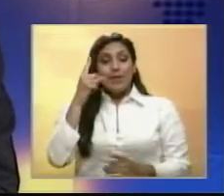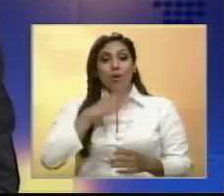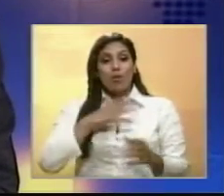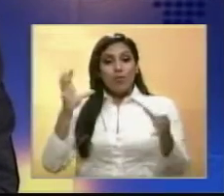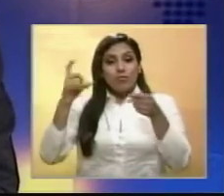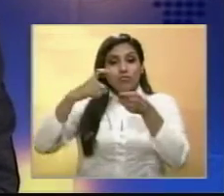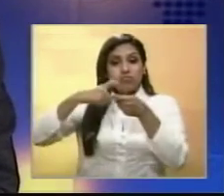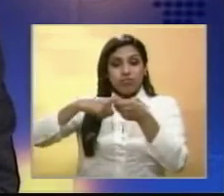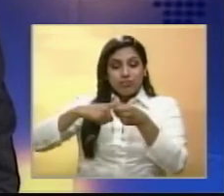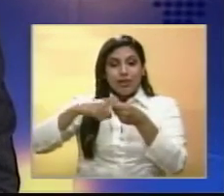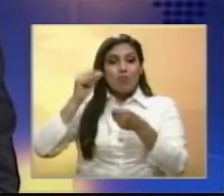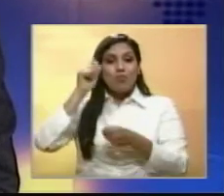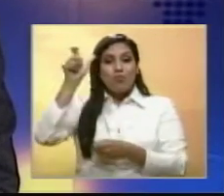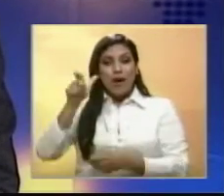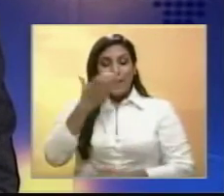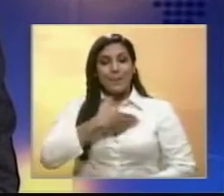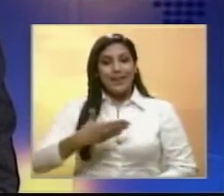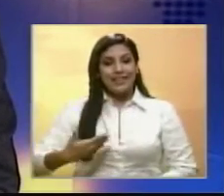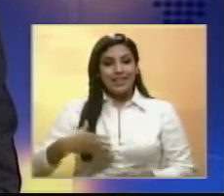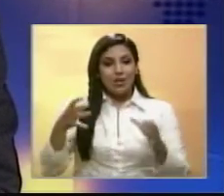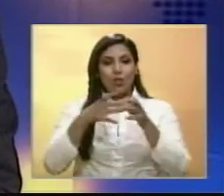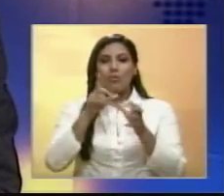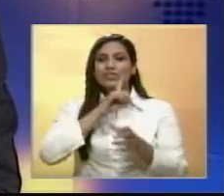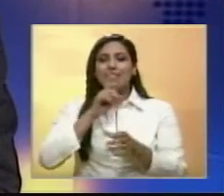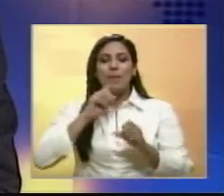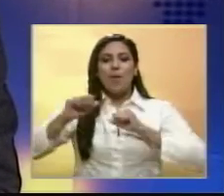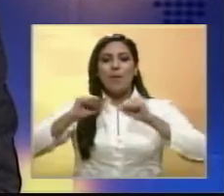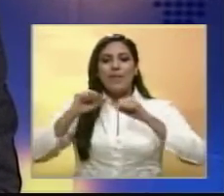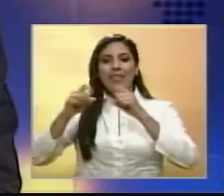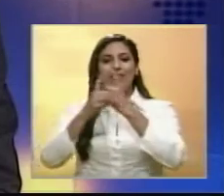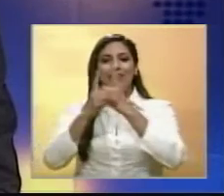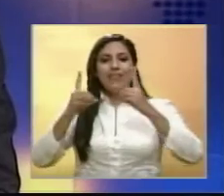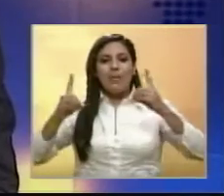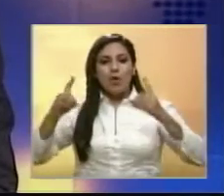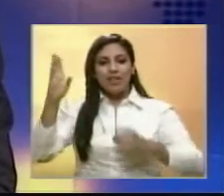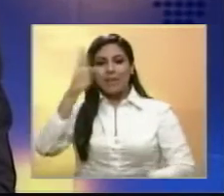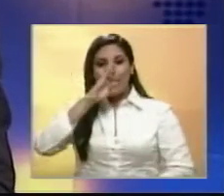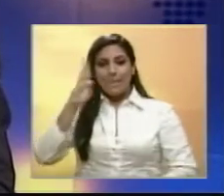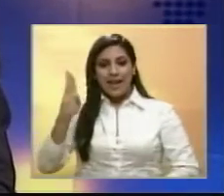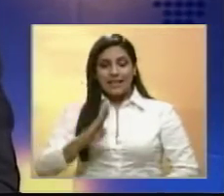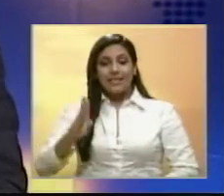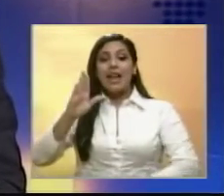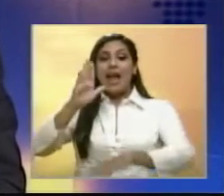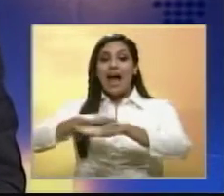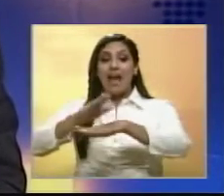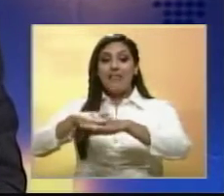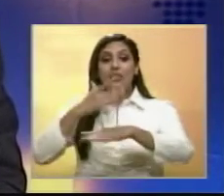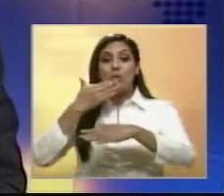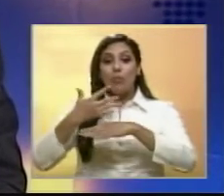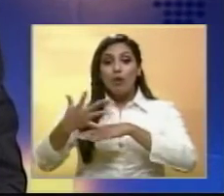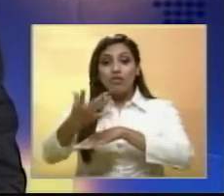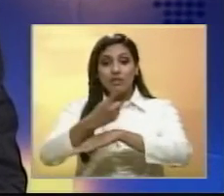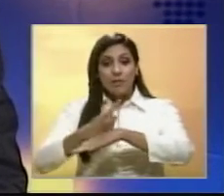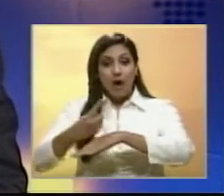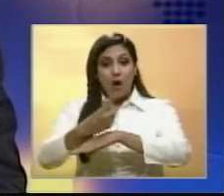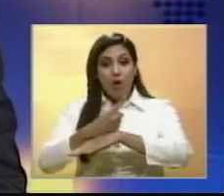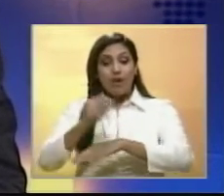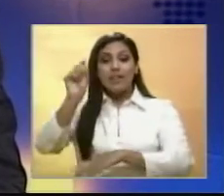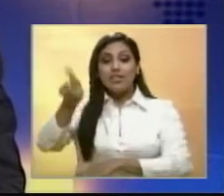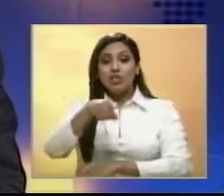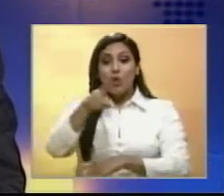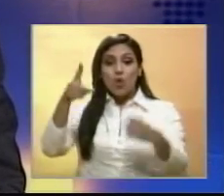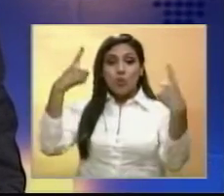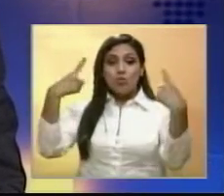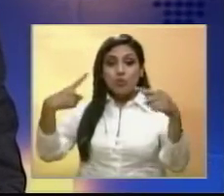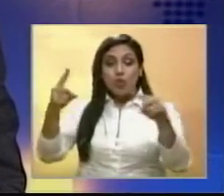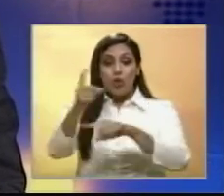aliado del gobierno de Dilma Rousseff, el Partido Movimiento Democrático Brasileño, anunció que decidirá en las próximas horas si abandona a